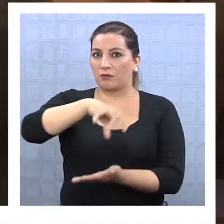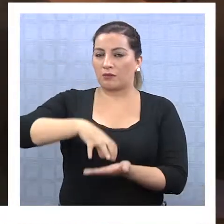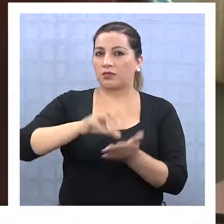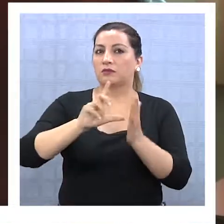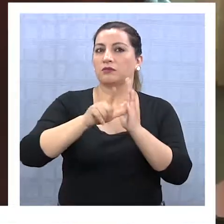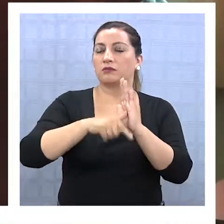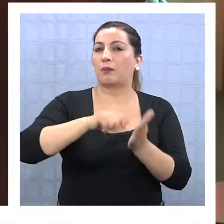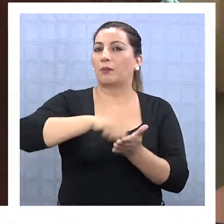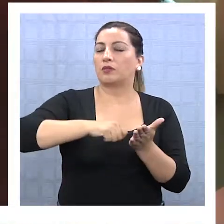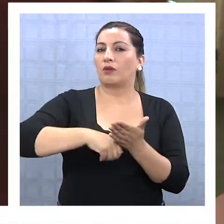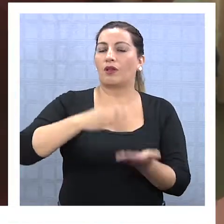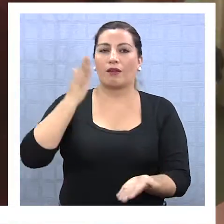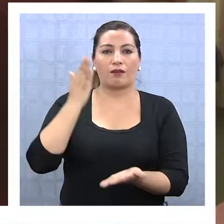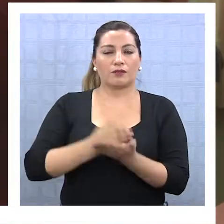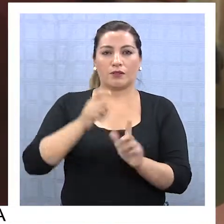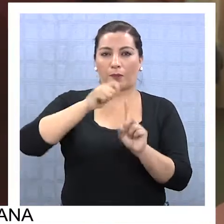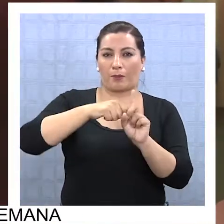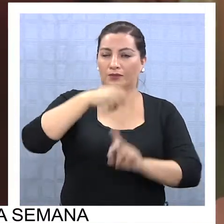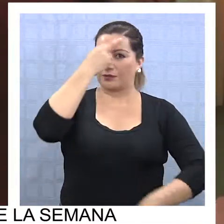matriculando hasta marzo.